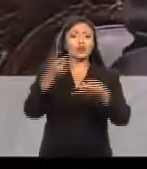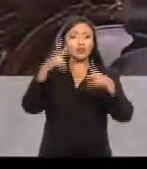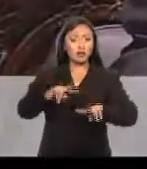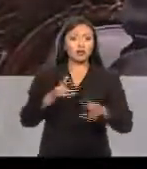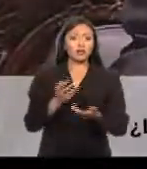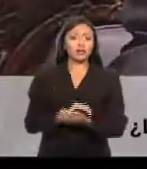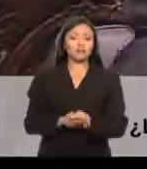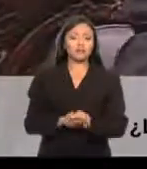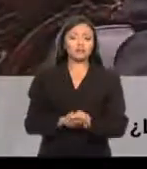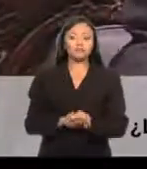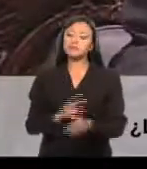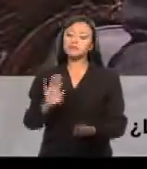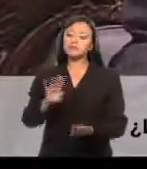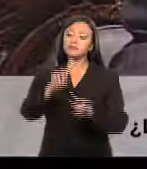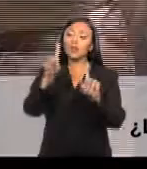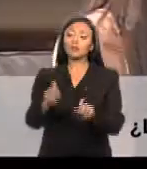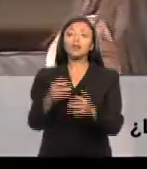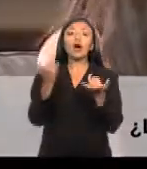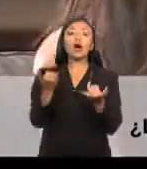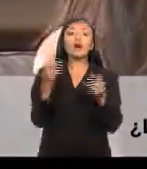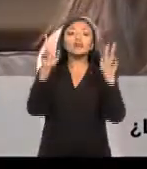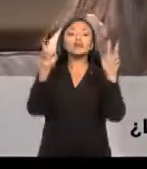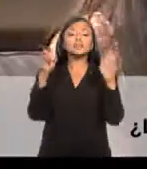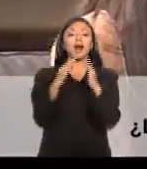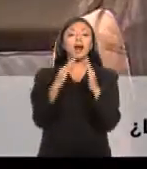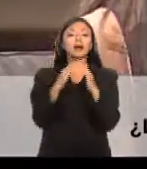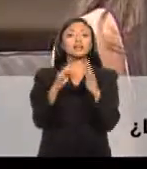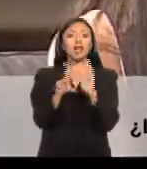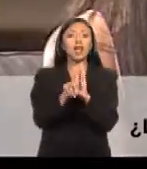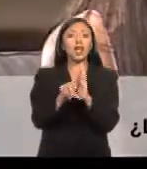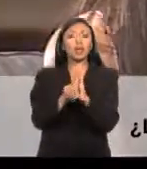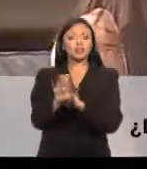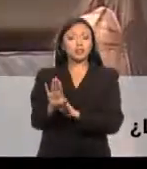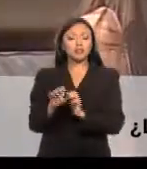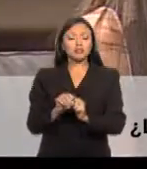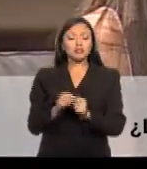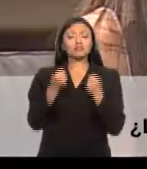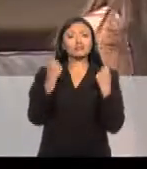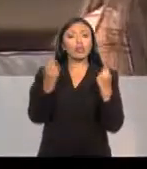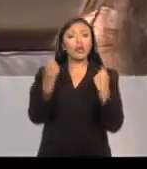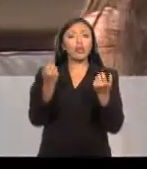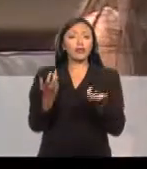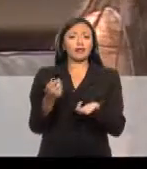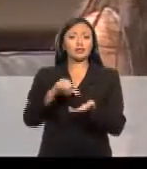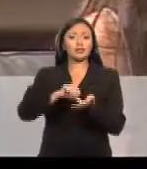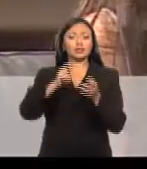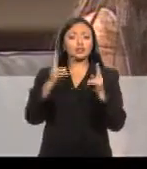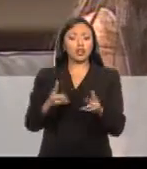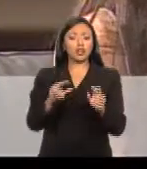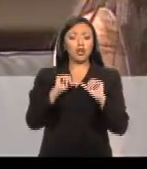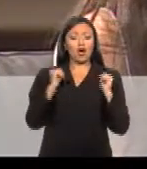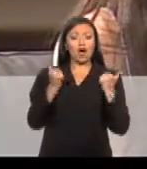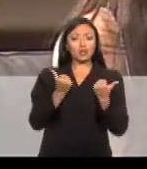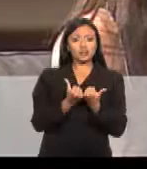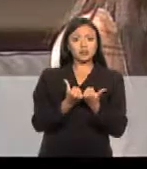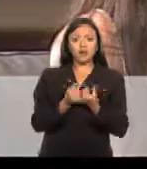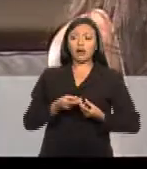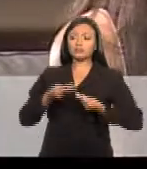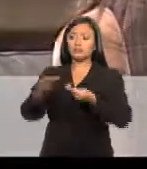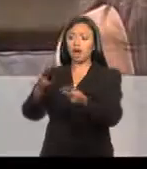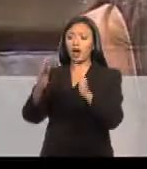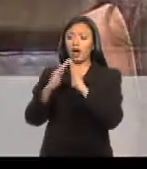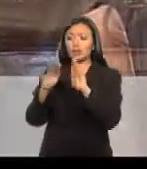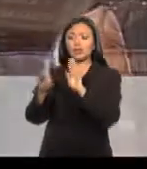están regulados justamente en esta ley. Ahora, en el tema de las casas legislativas, ¿qué poder le otorga al ciudadano la Asamblea, la